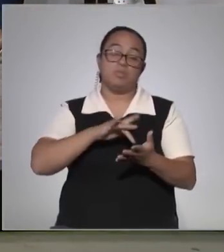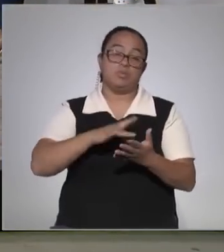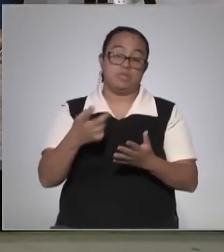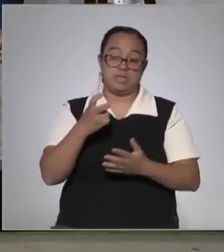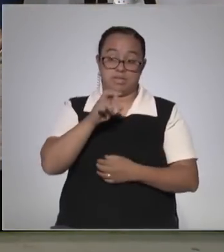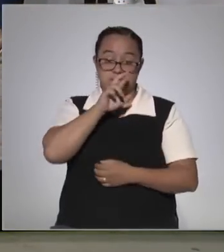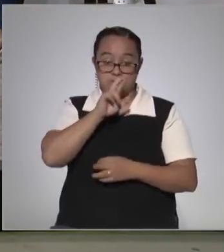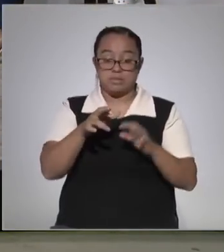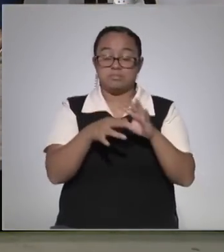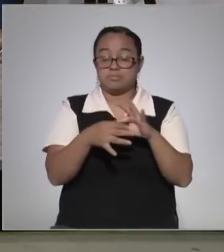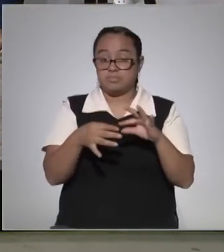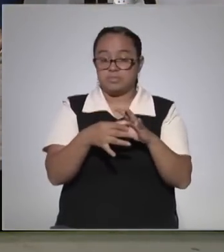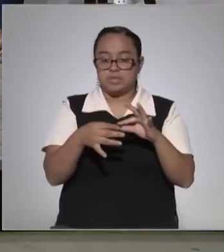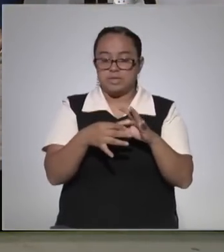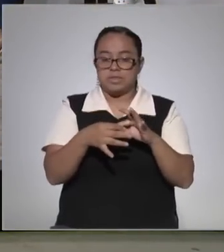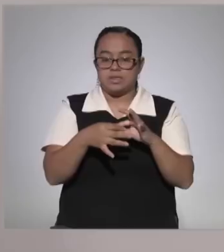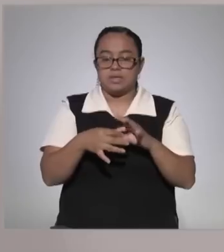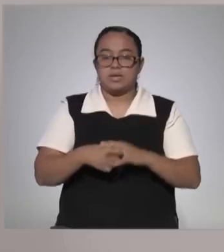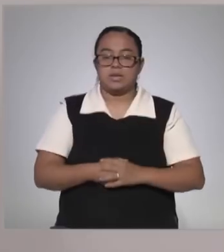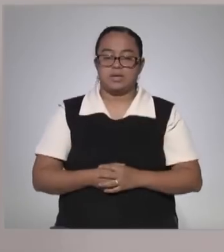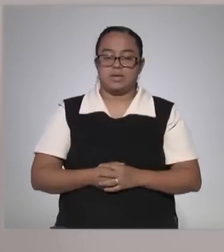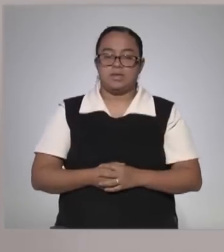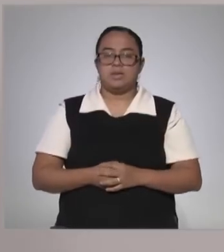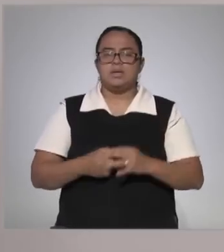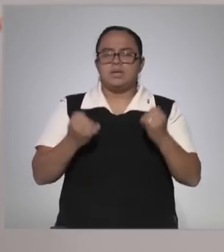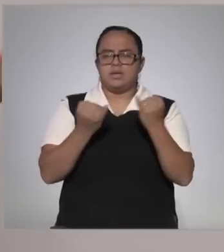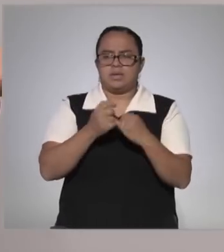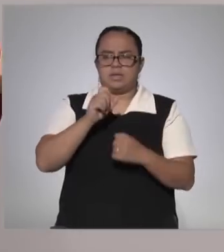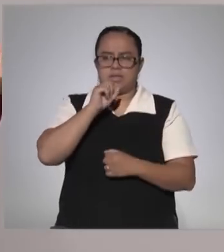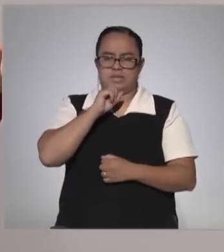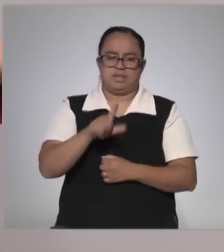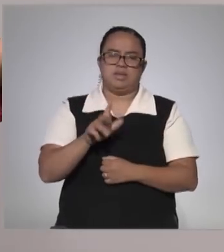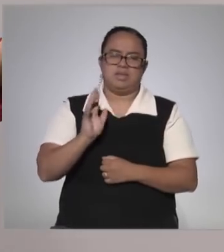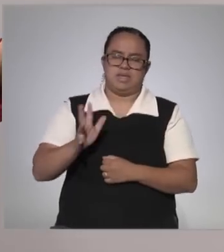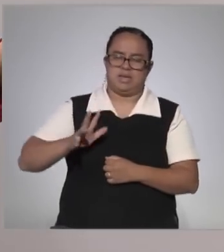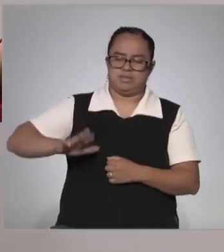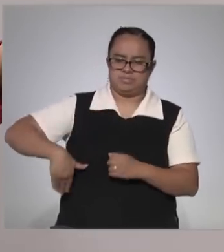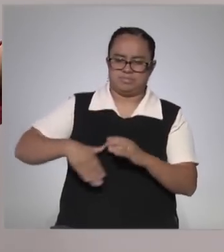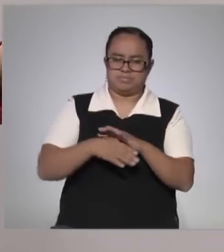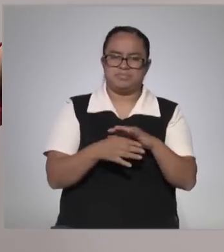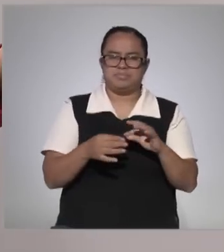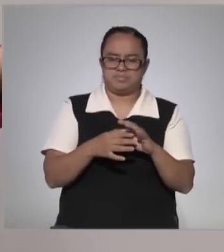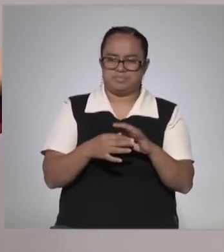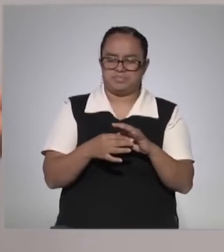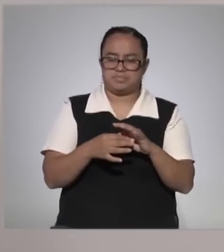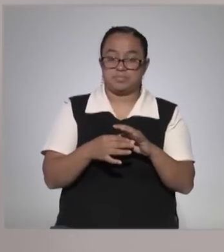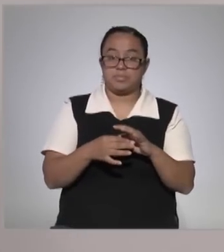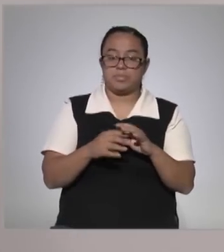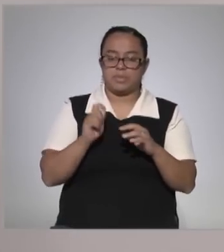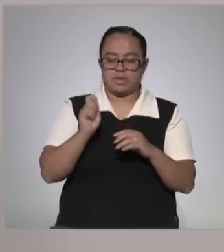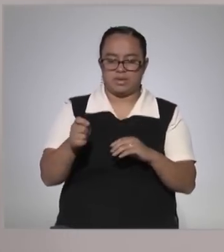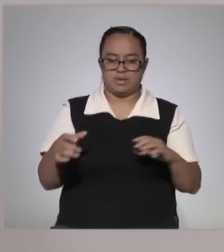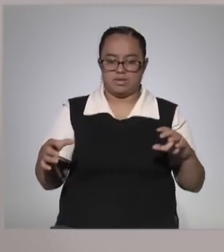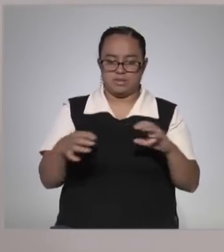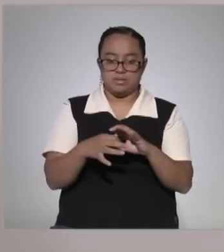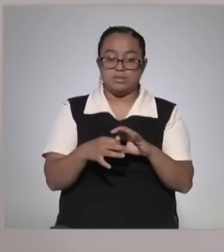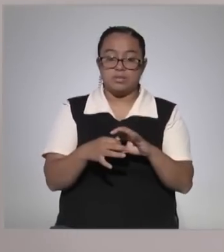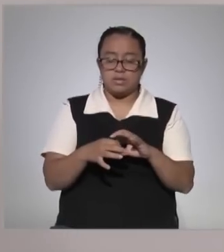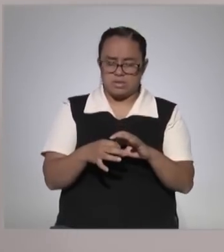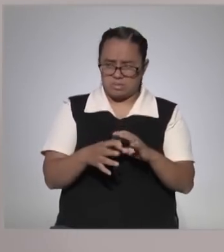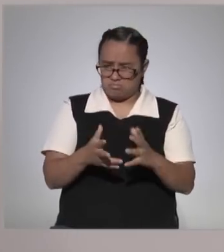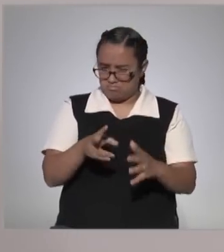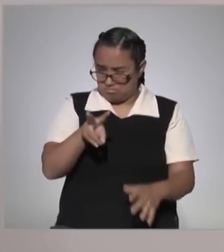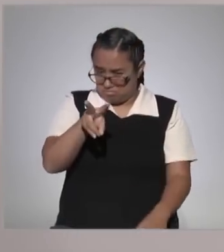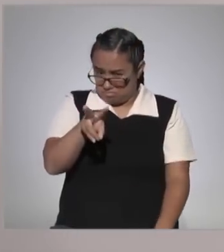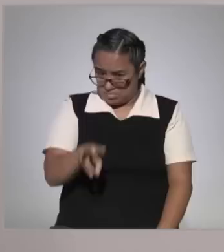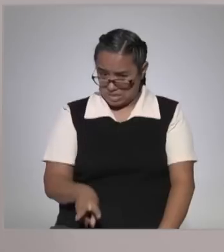nos brindaron y que justo pues responde a lo que ya hablábamos hace unos momentos, ¿no? De esta parte de